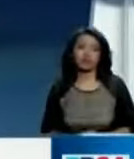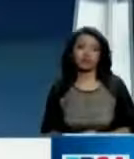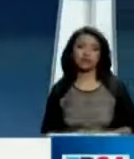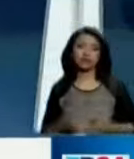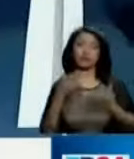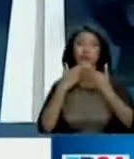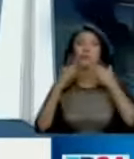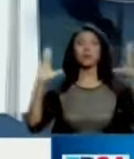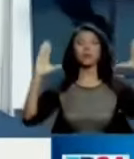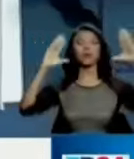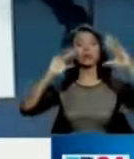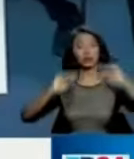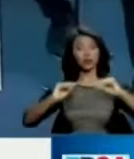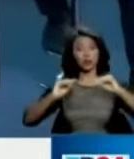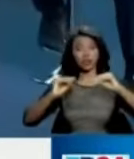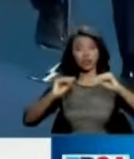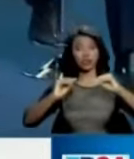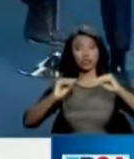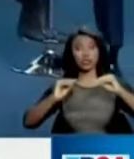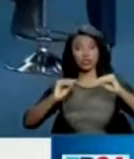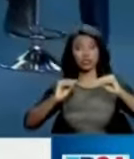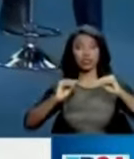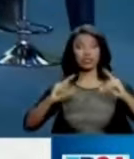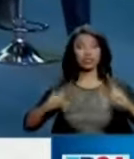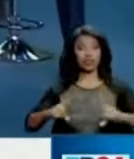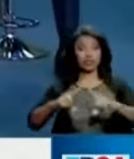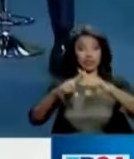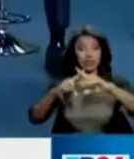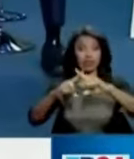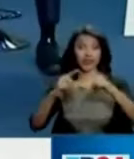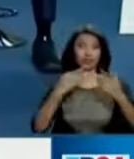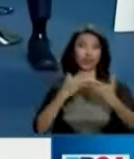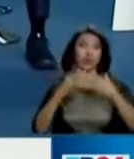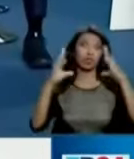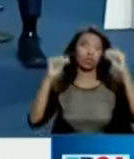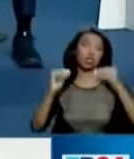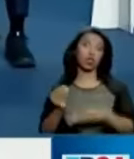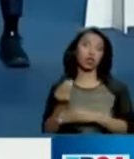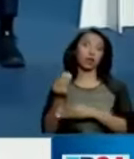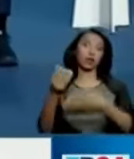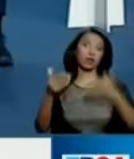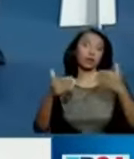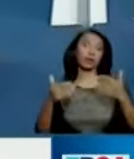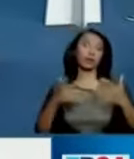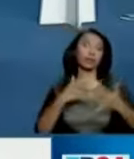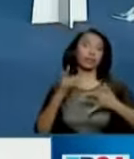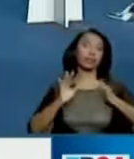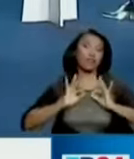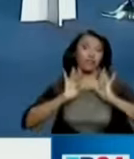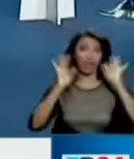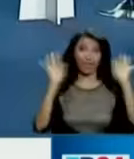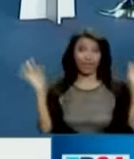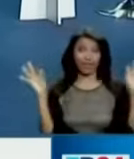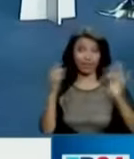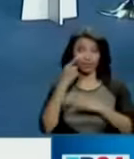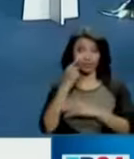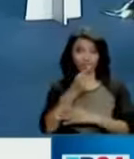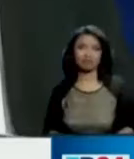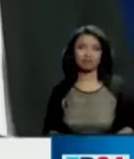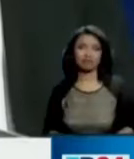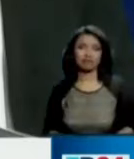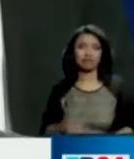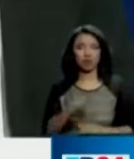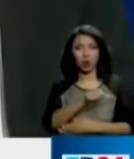niegan más a la población, el servicio del agua potable, y estos temas que tanto preocupan al pueblo panameño, pues entran a